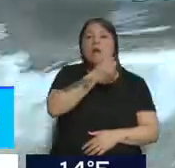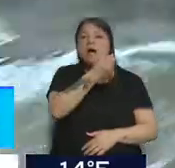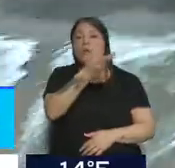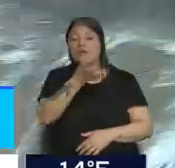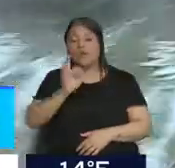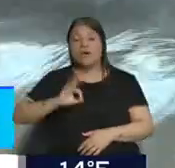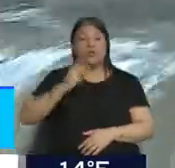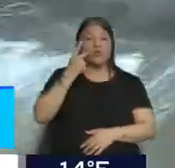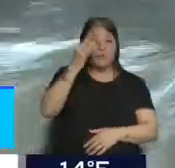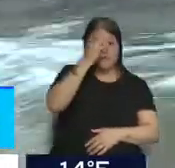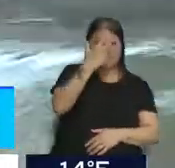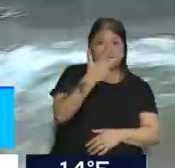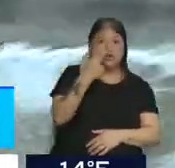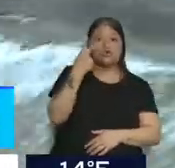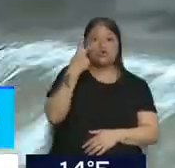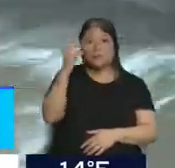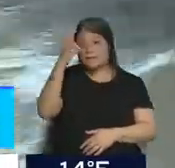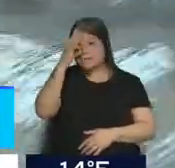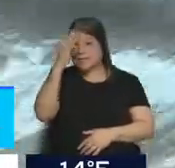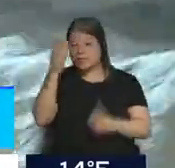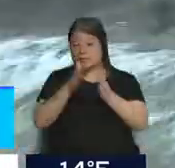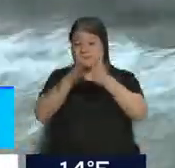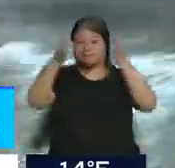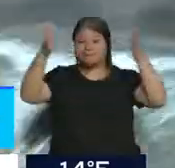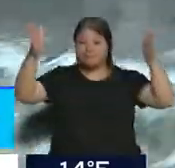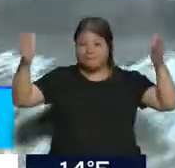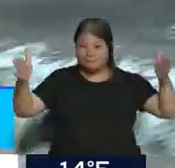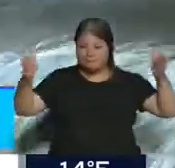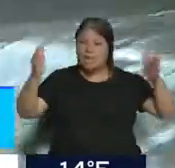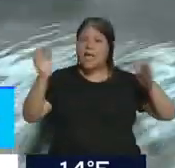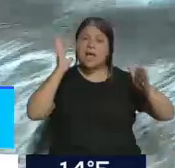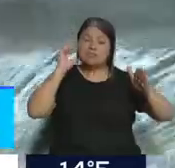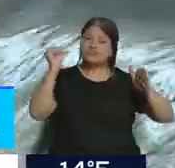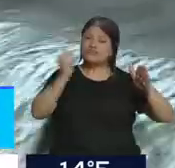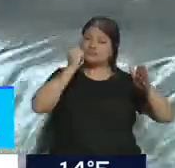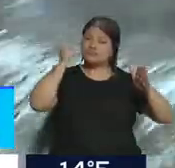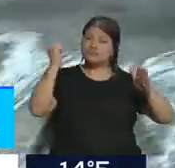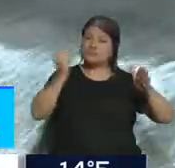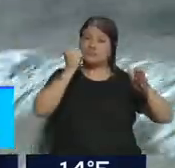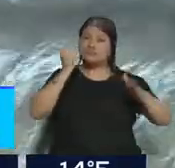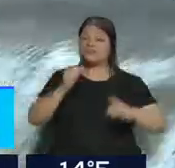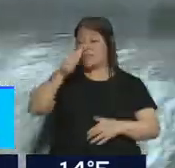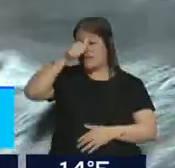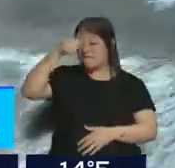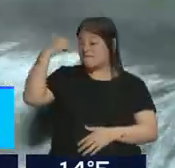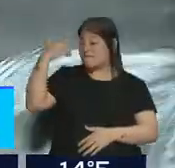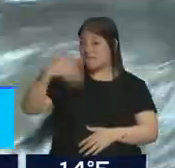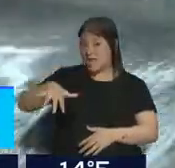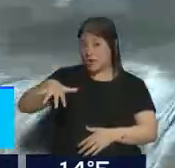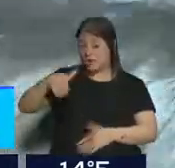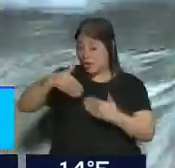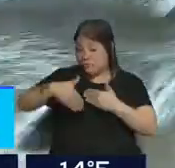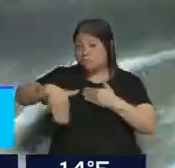2023-2024. Como lo decíamos en los títulos, el detalle a resaltar aquí es que durante el verano no va a